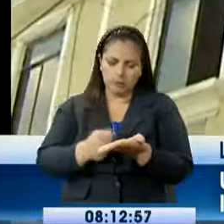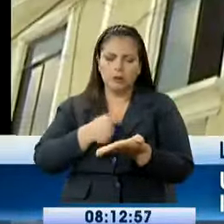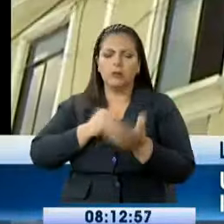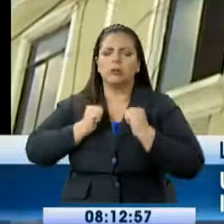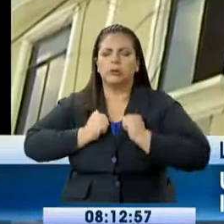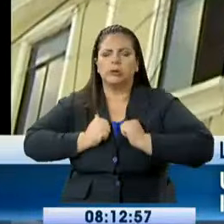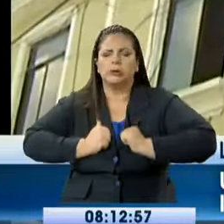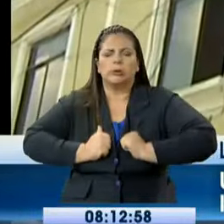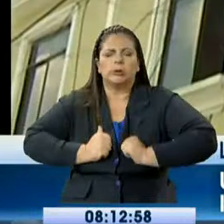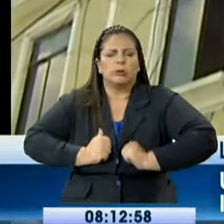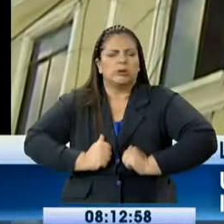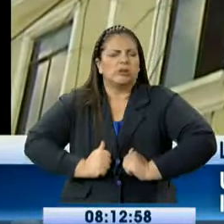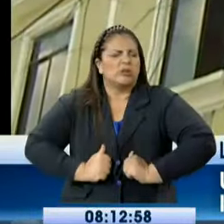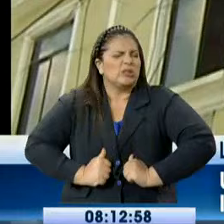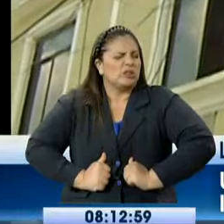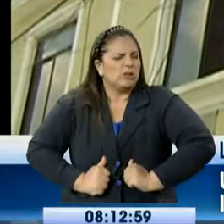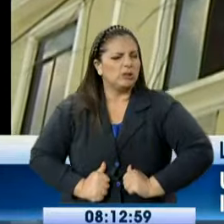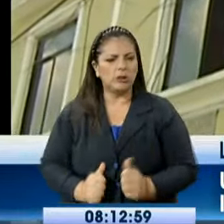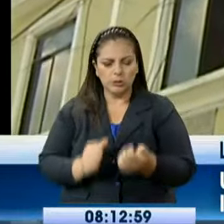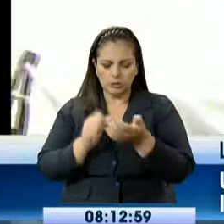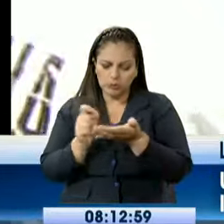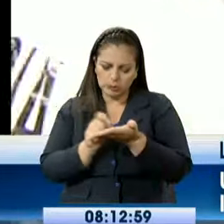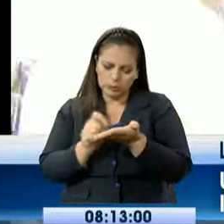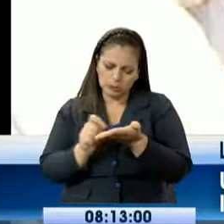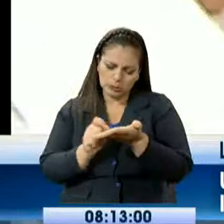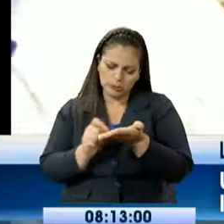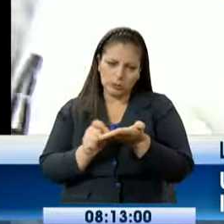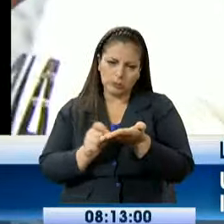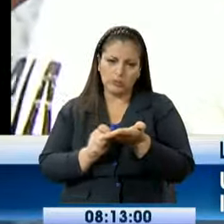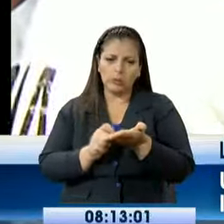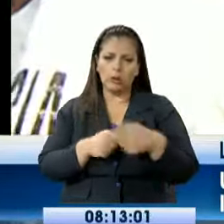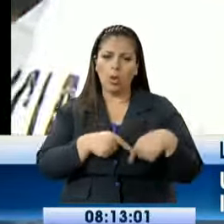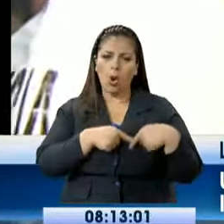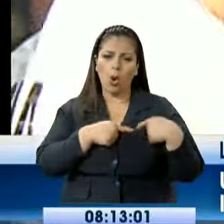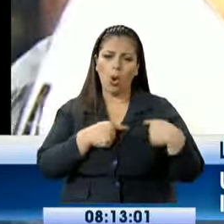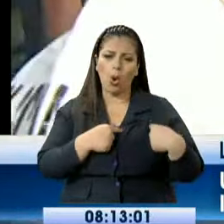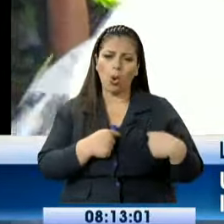y entre las paredes de su casa. Un corazón